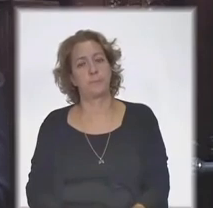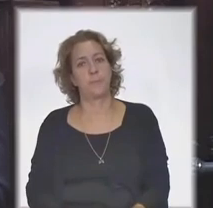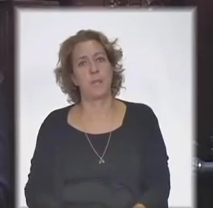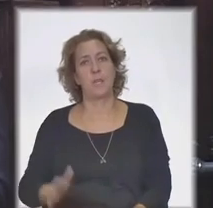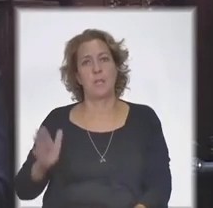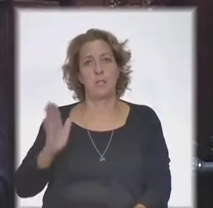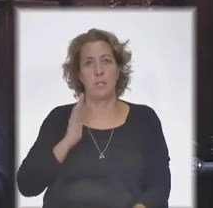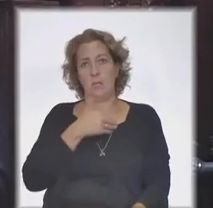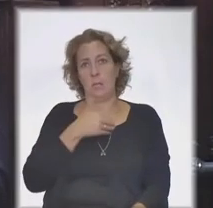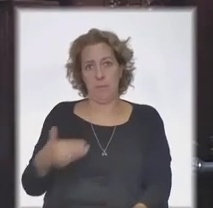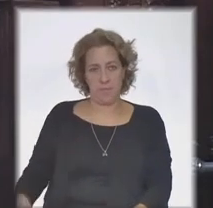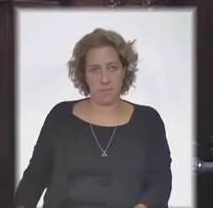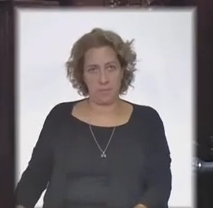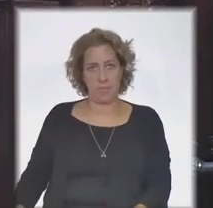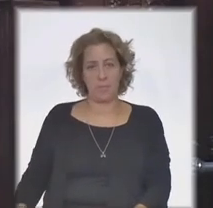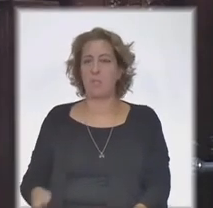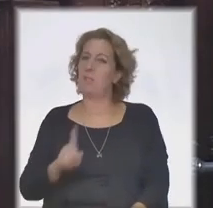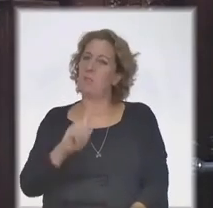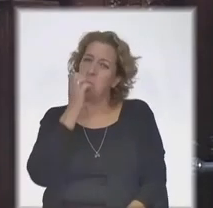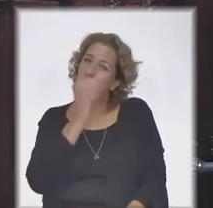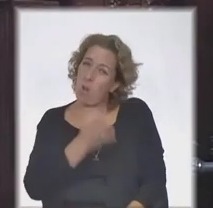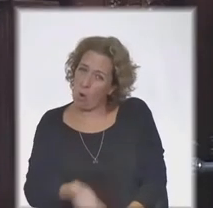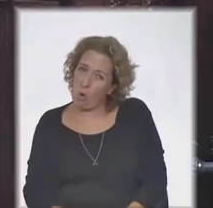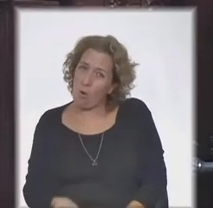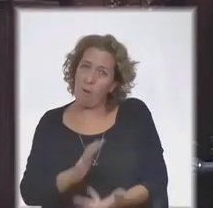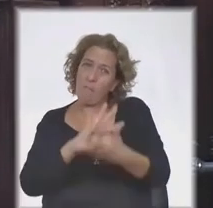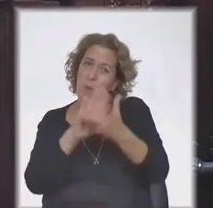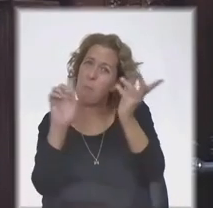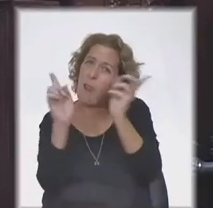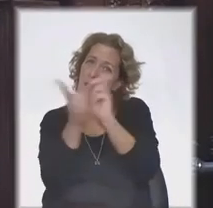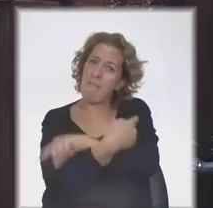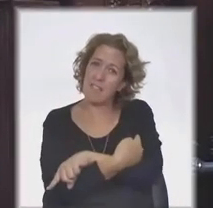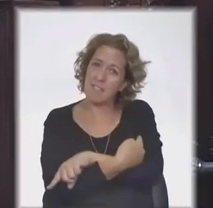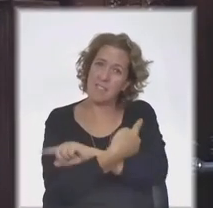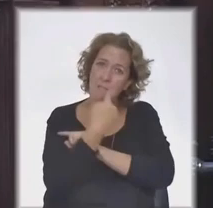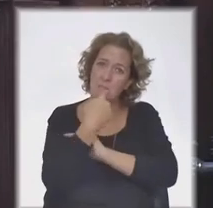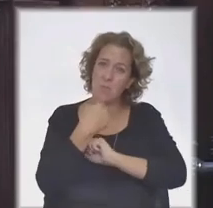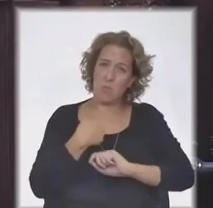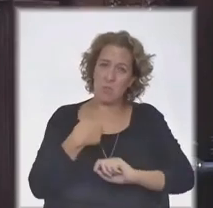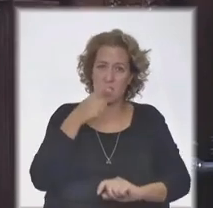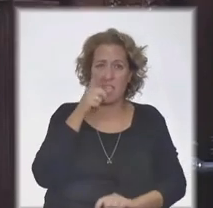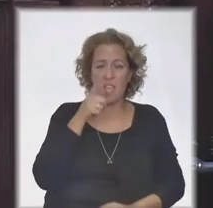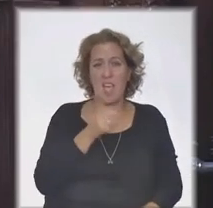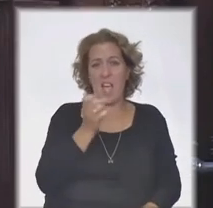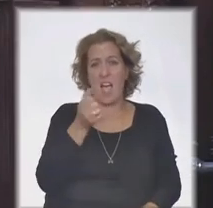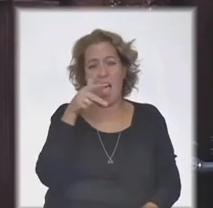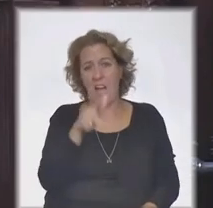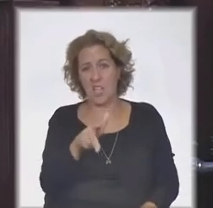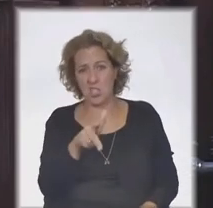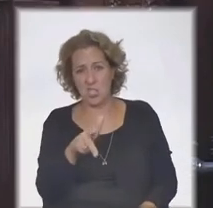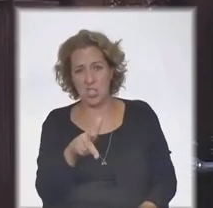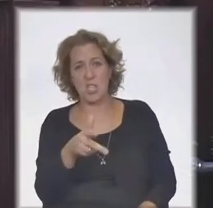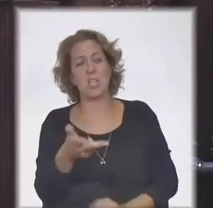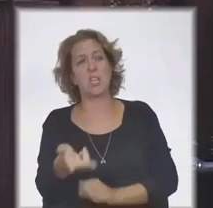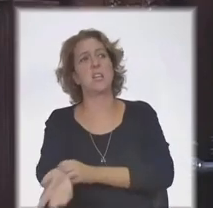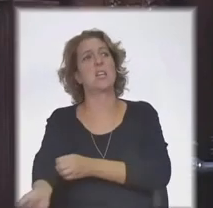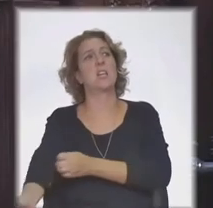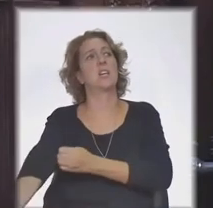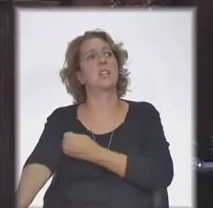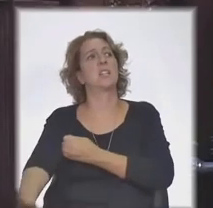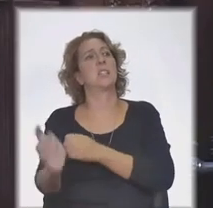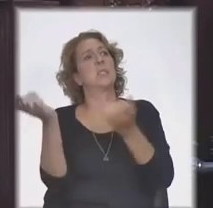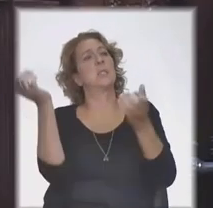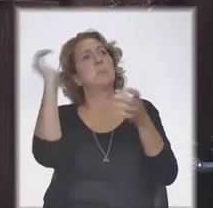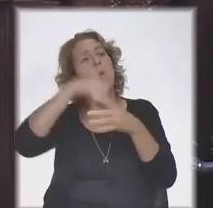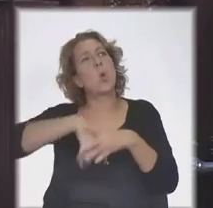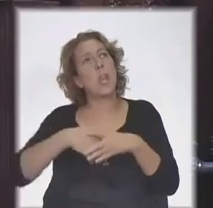Señora Presidenta, ¿no sería mejor el camino inverso, como nos sugiere el GACH, involucrando más a todos los niveles de